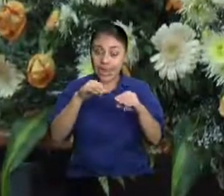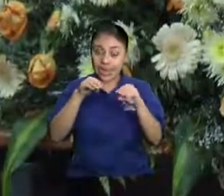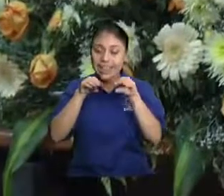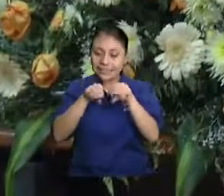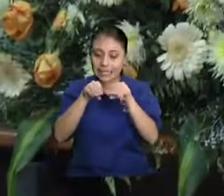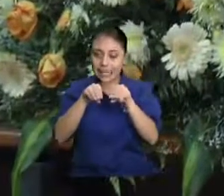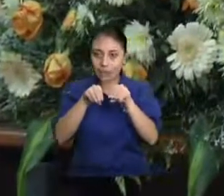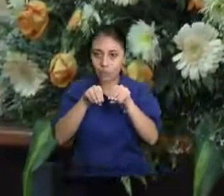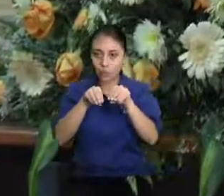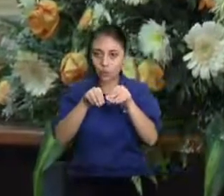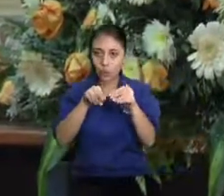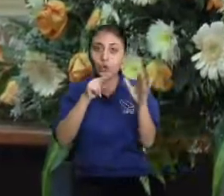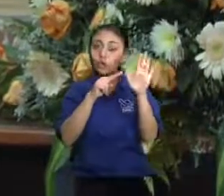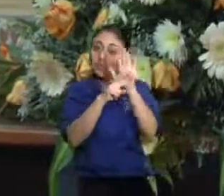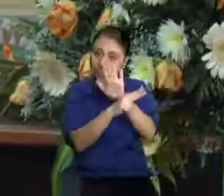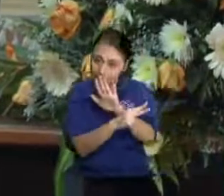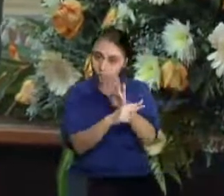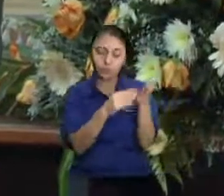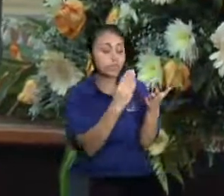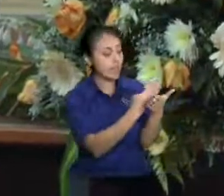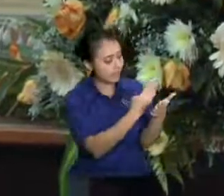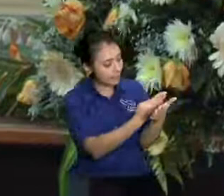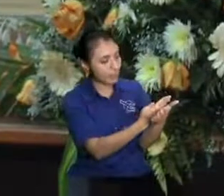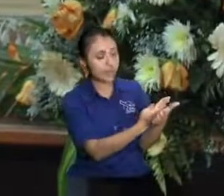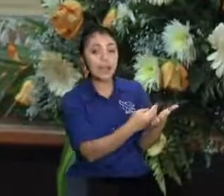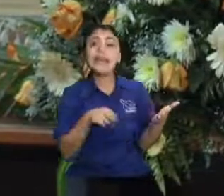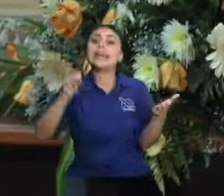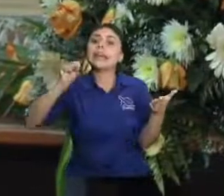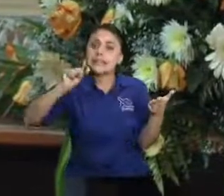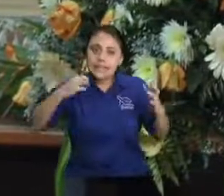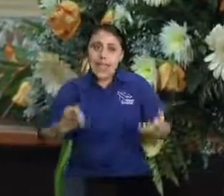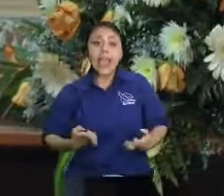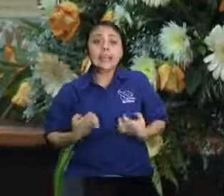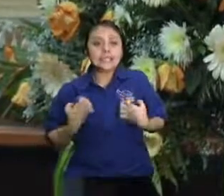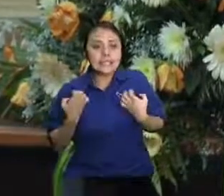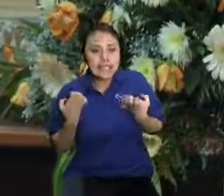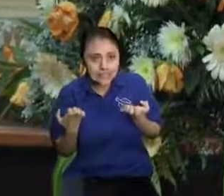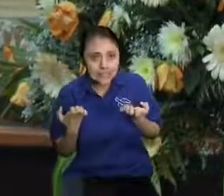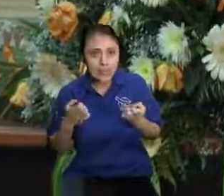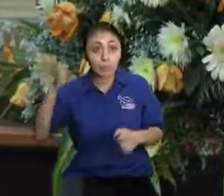Corintios capítulo 12, donde dice que existe don de lenguas, de